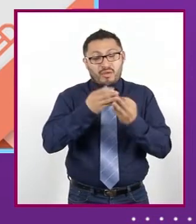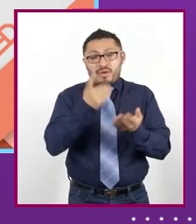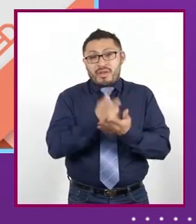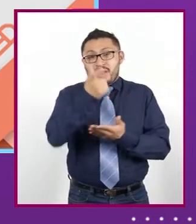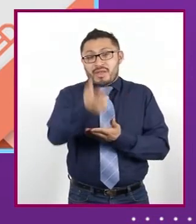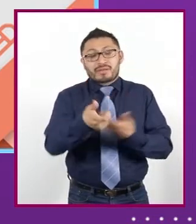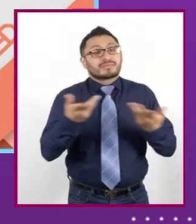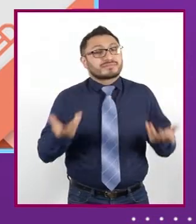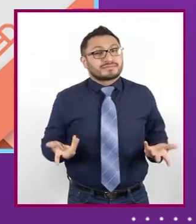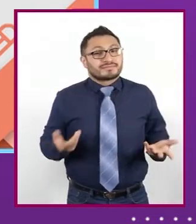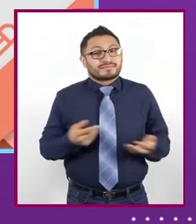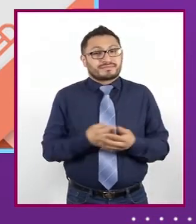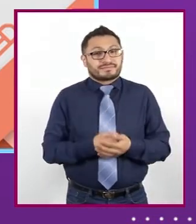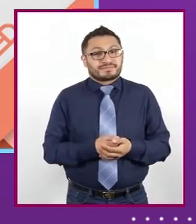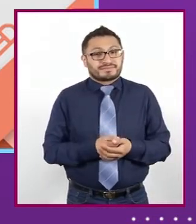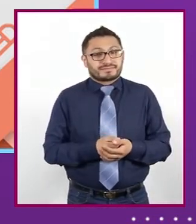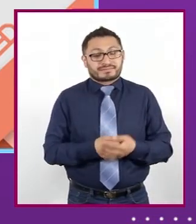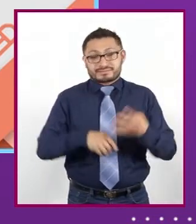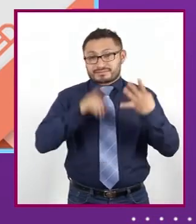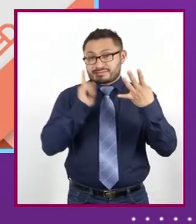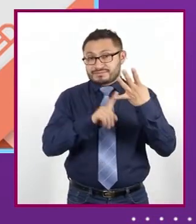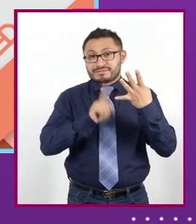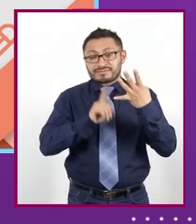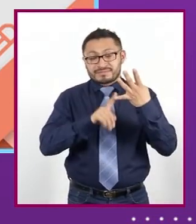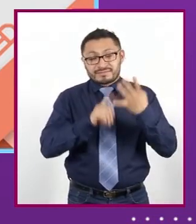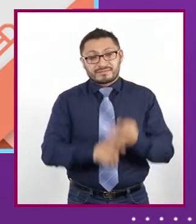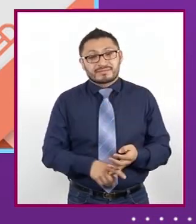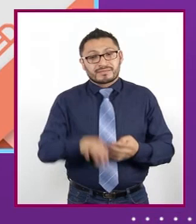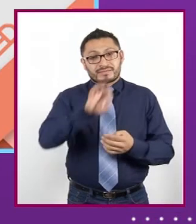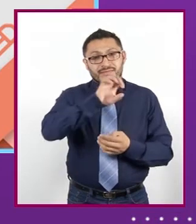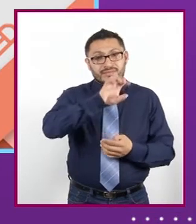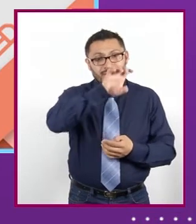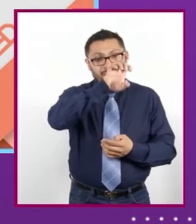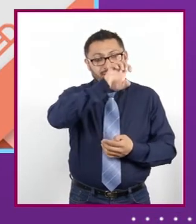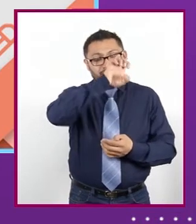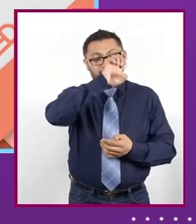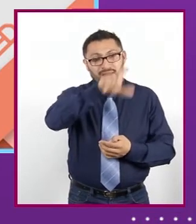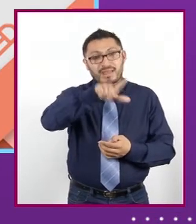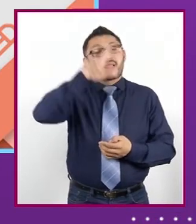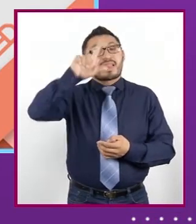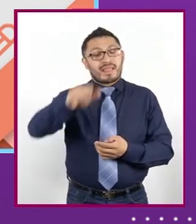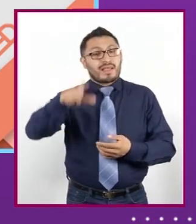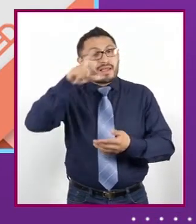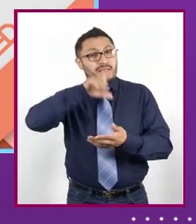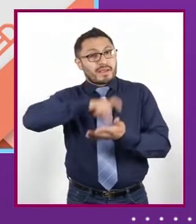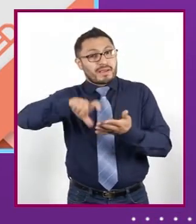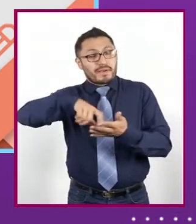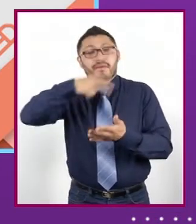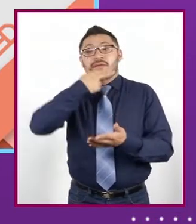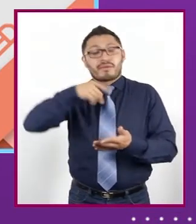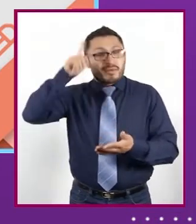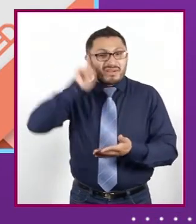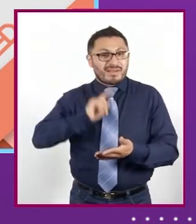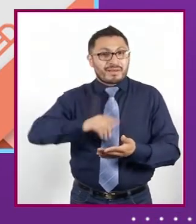es. Cuarta, el, la, comprador, compradora, señor,